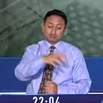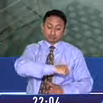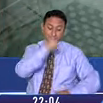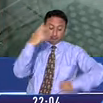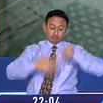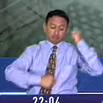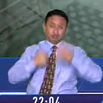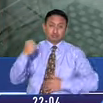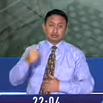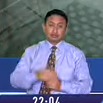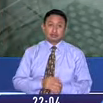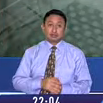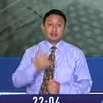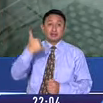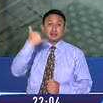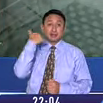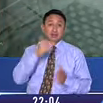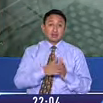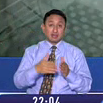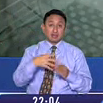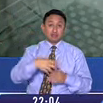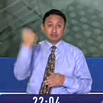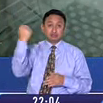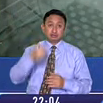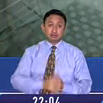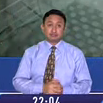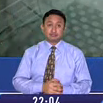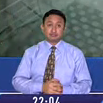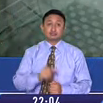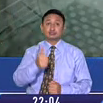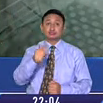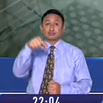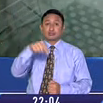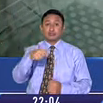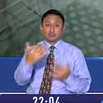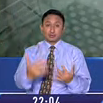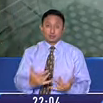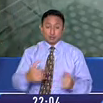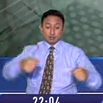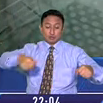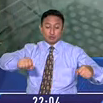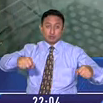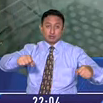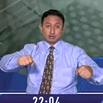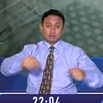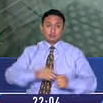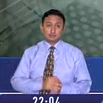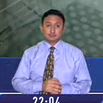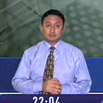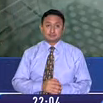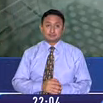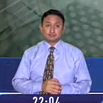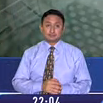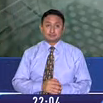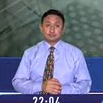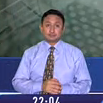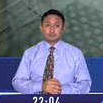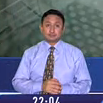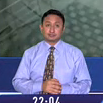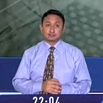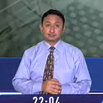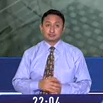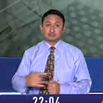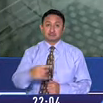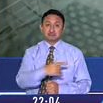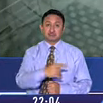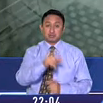se lleva la billetera y un teléfono celular. Mientras el otro ampón lo espera con toda la paciencia del mundo en la moto. No les